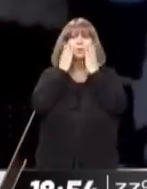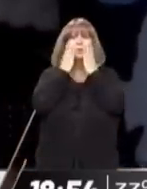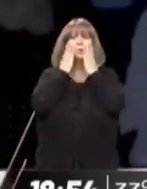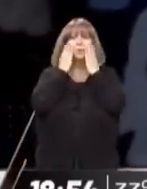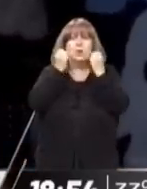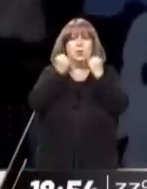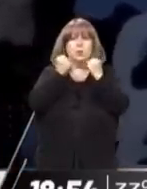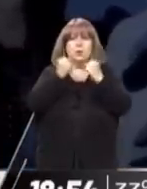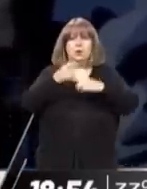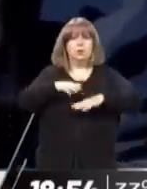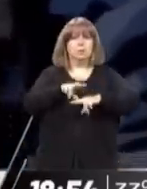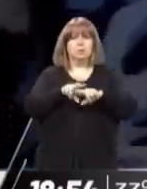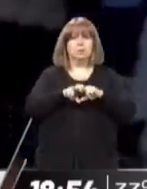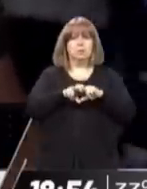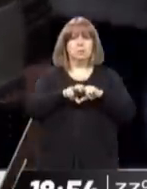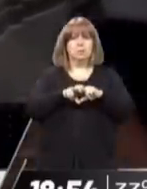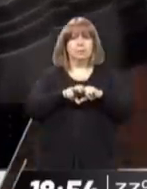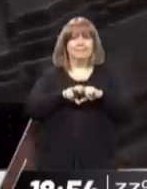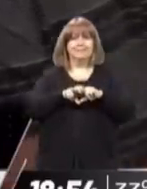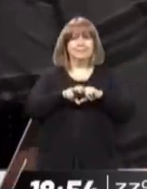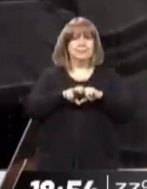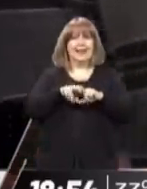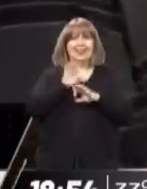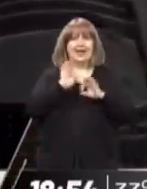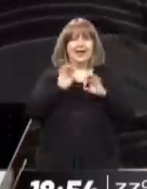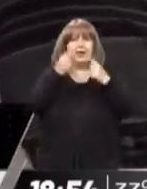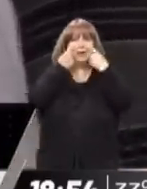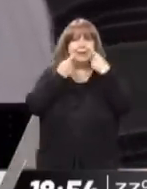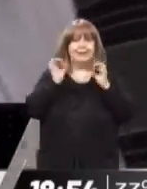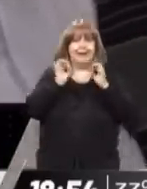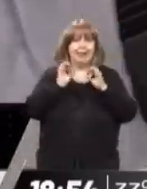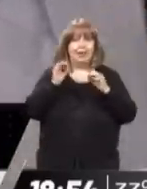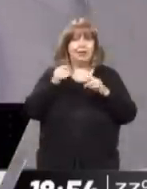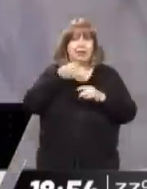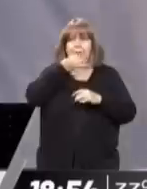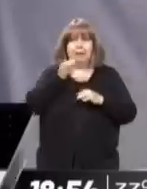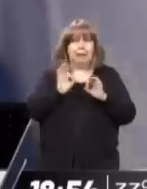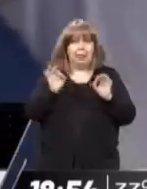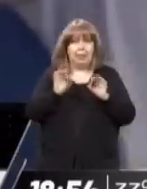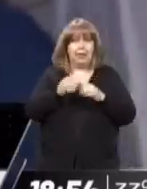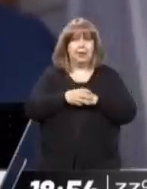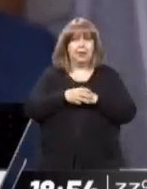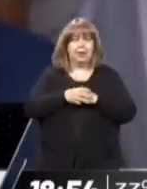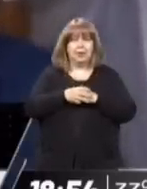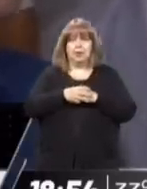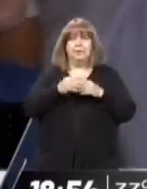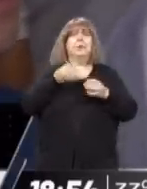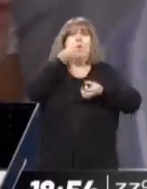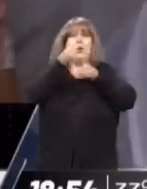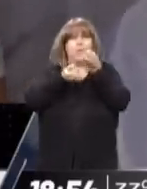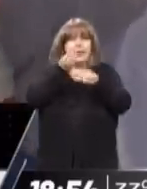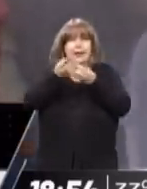que no se movía ni un pelo, ¿no? Ni un gesto, nada, absolutamente nada, hasta que se los escuchó hablar, y bueno, pero siempre desligándose, no